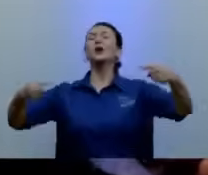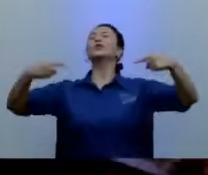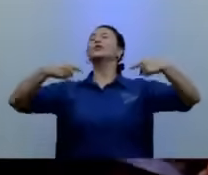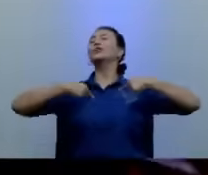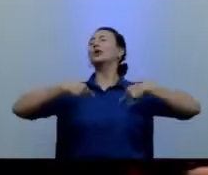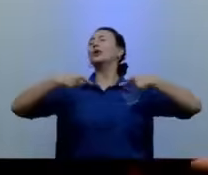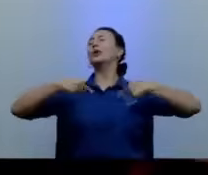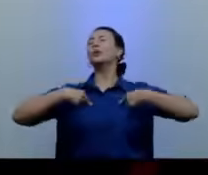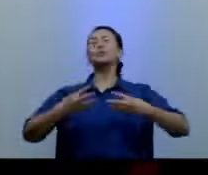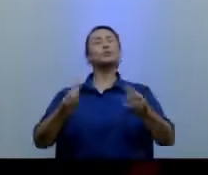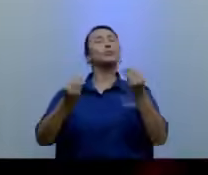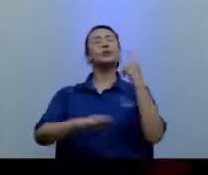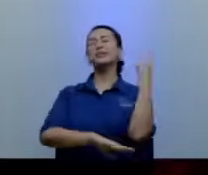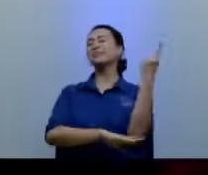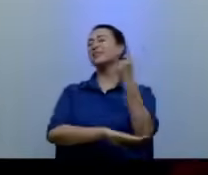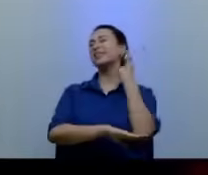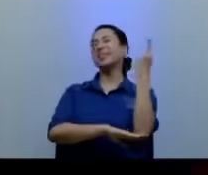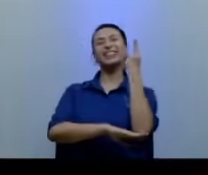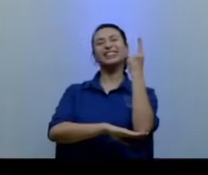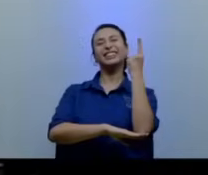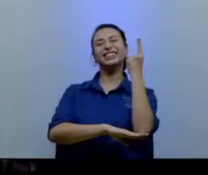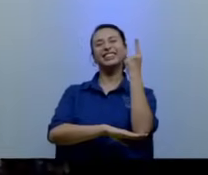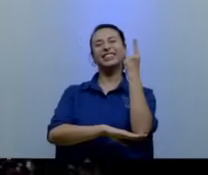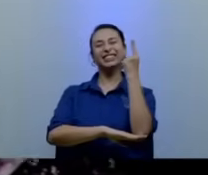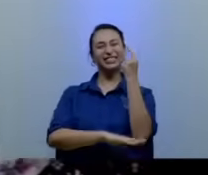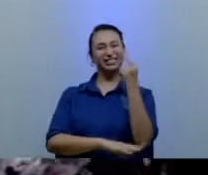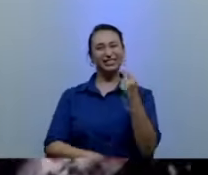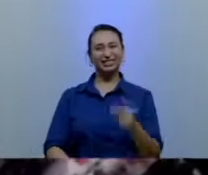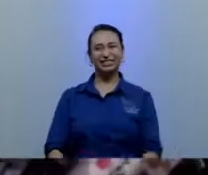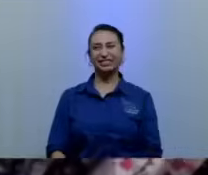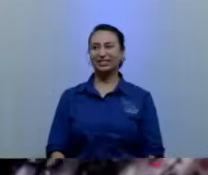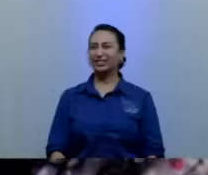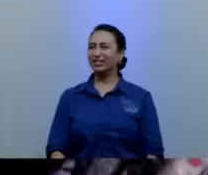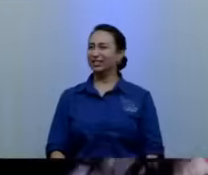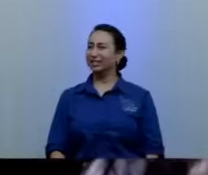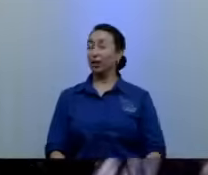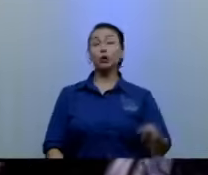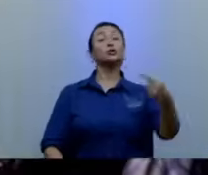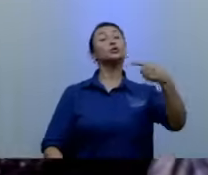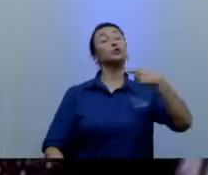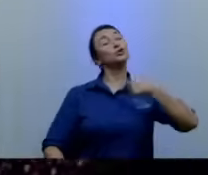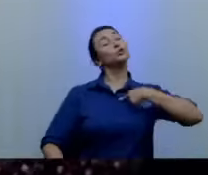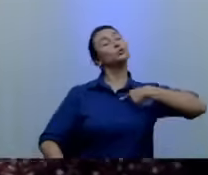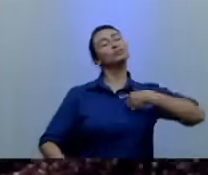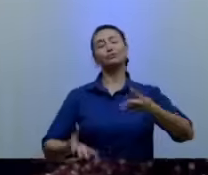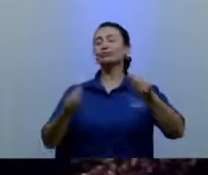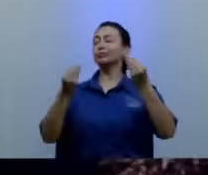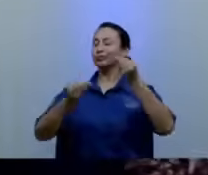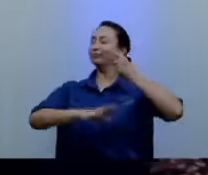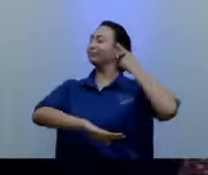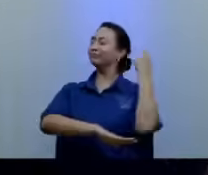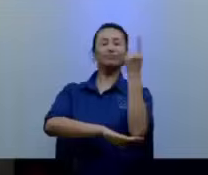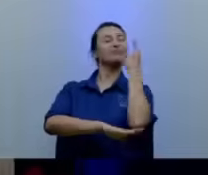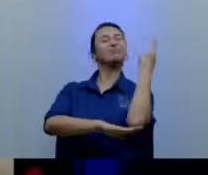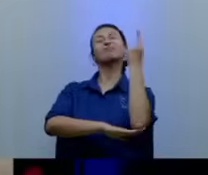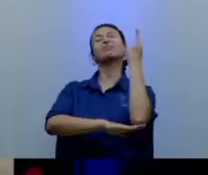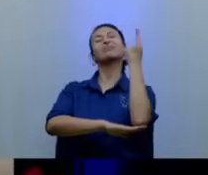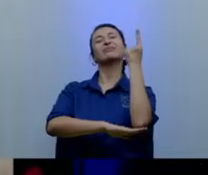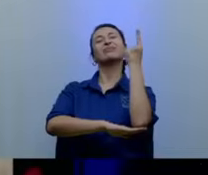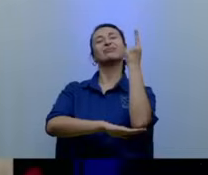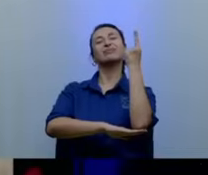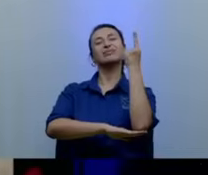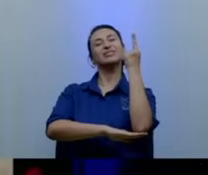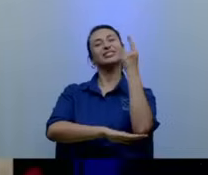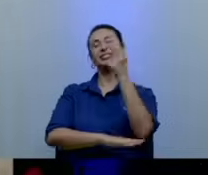Todo el que diga lo contrario es un mentiroso. Para que salga en verso, ¿va? Iba a decir otra cosa,